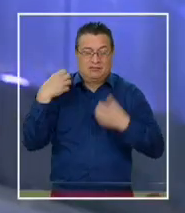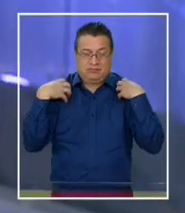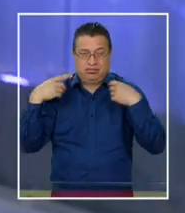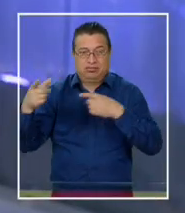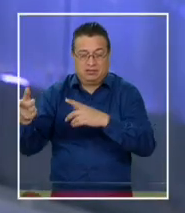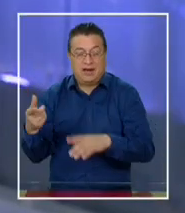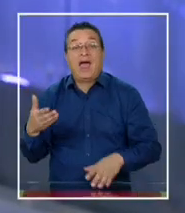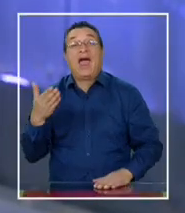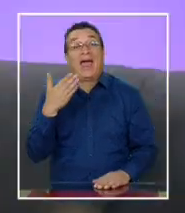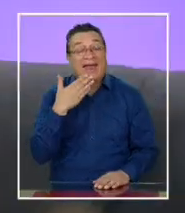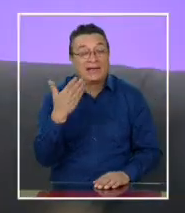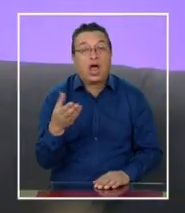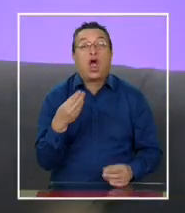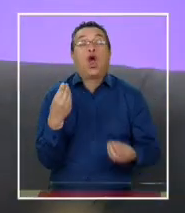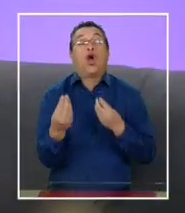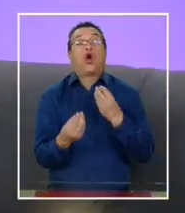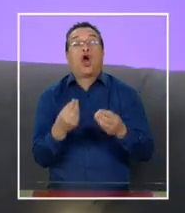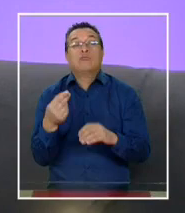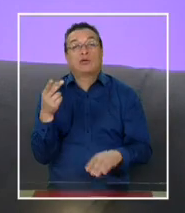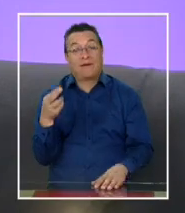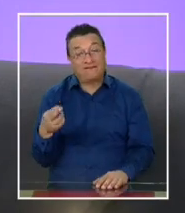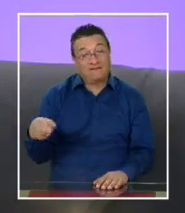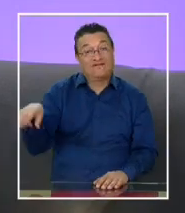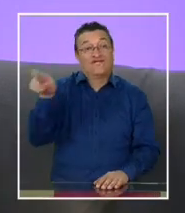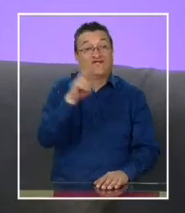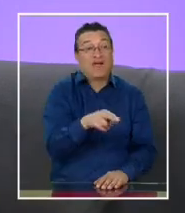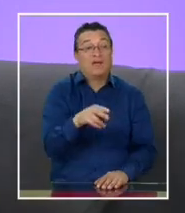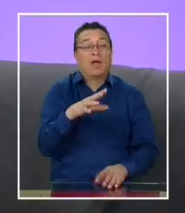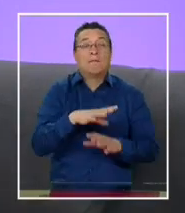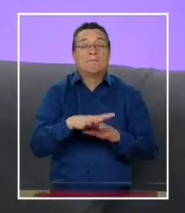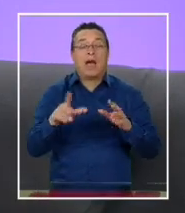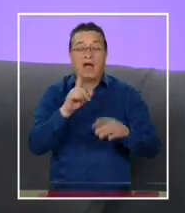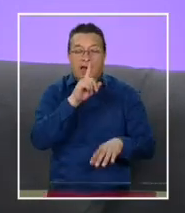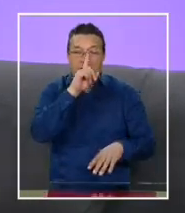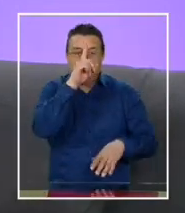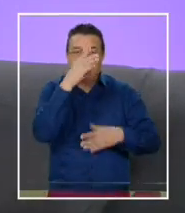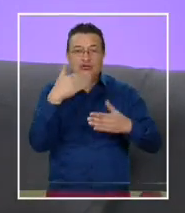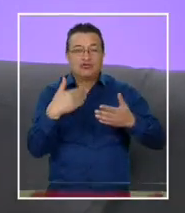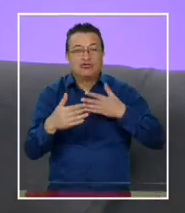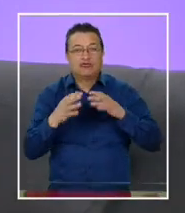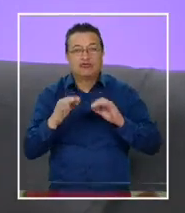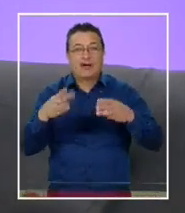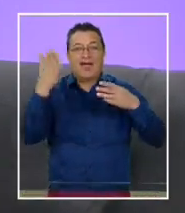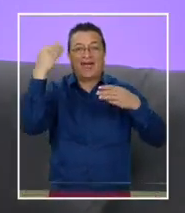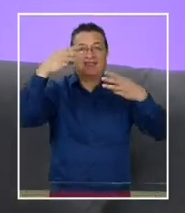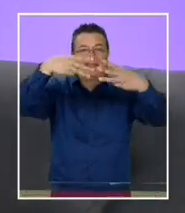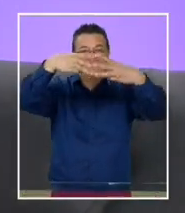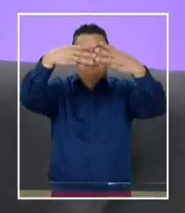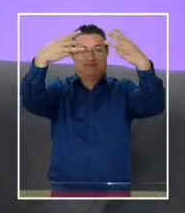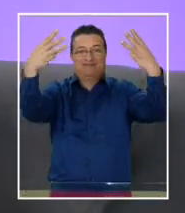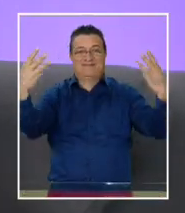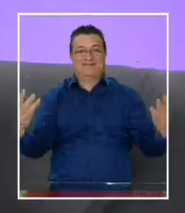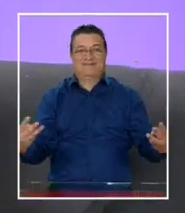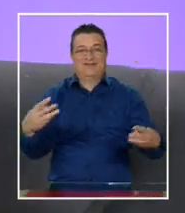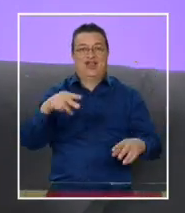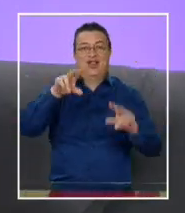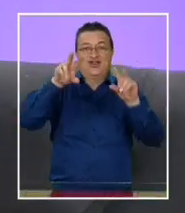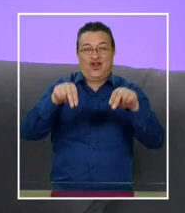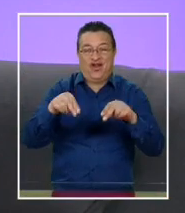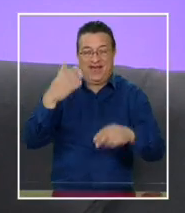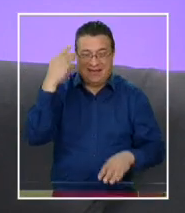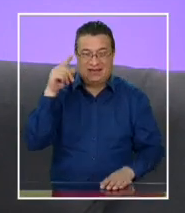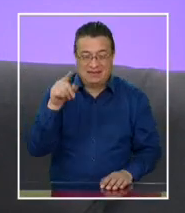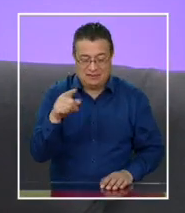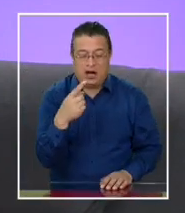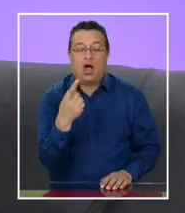estamos hablando como devolver a lo más tradicional de la concertación y además de un hombre con